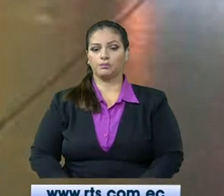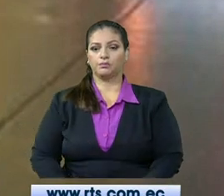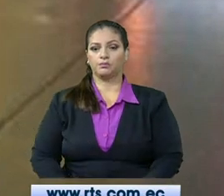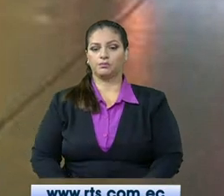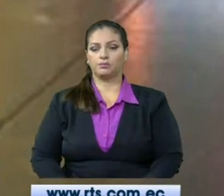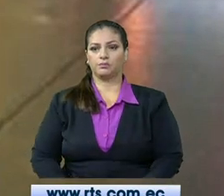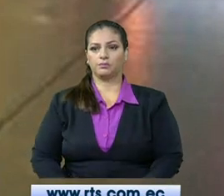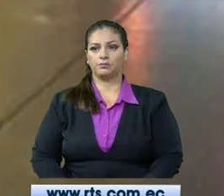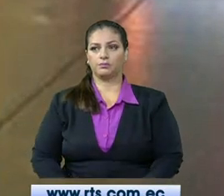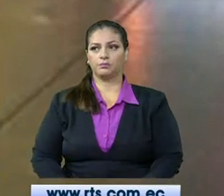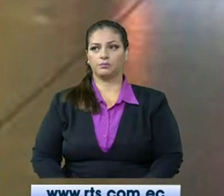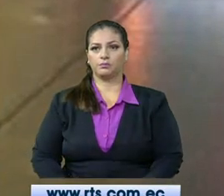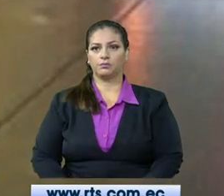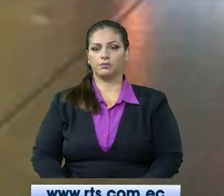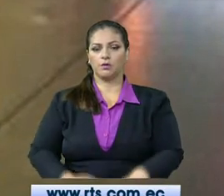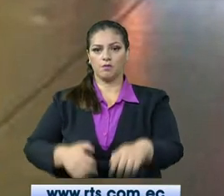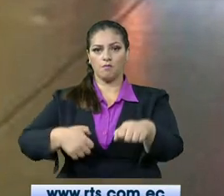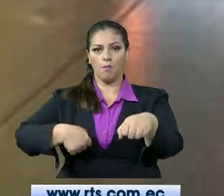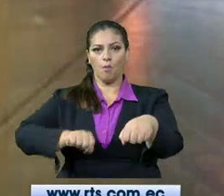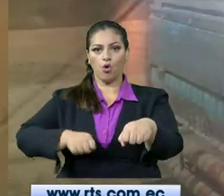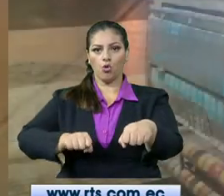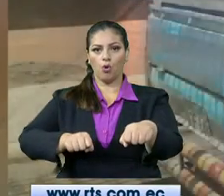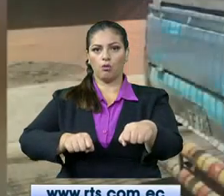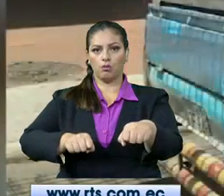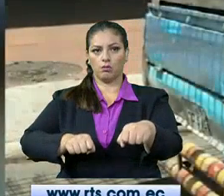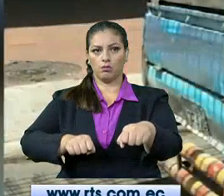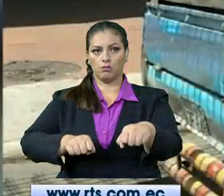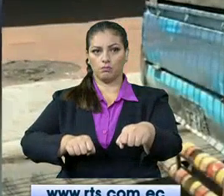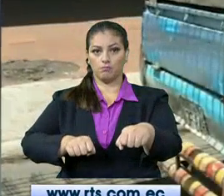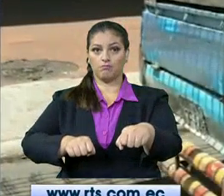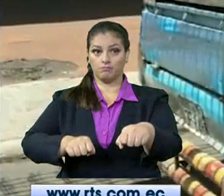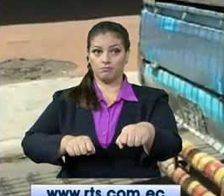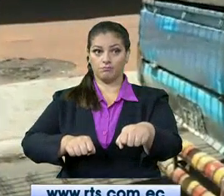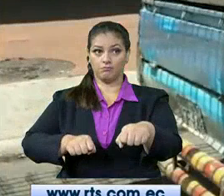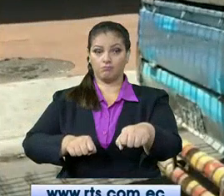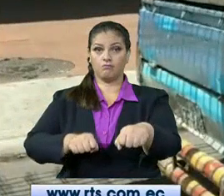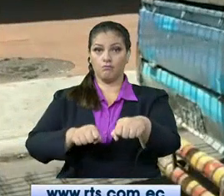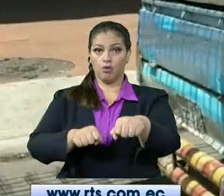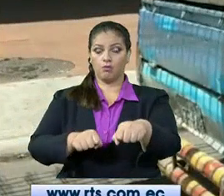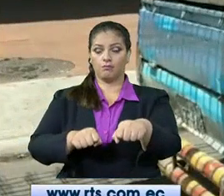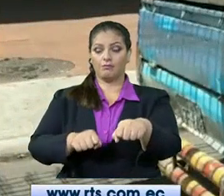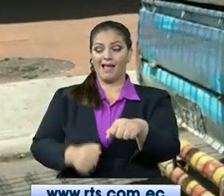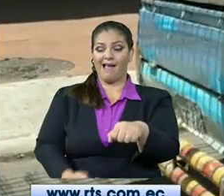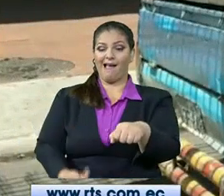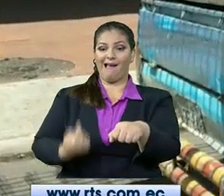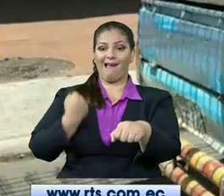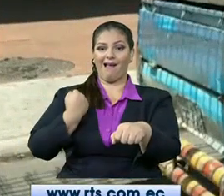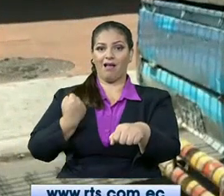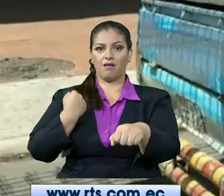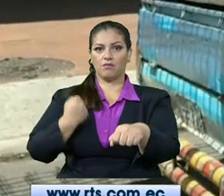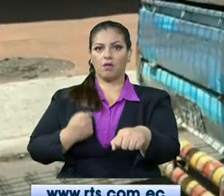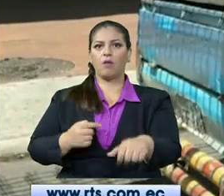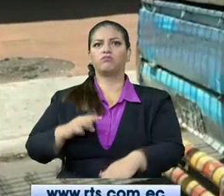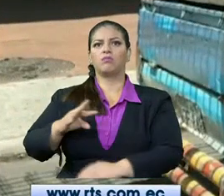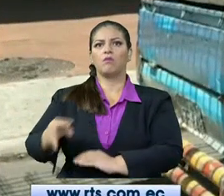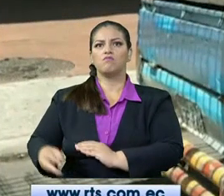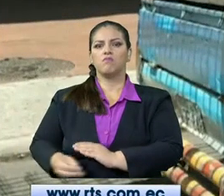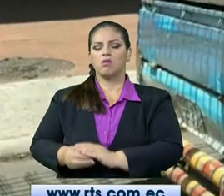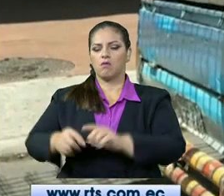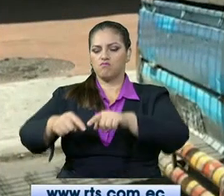un tráiler. Ojo, eso es prohibido. Es prohibido por